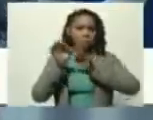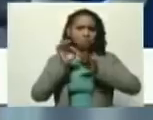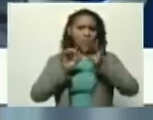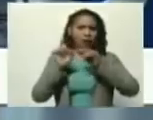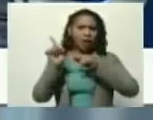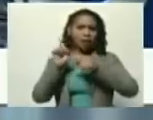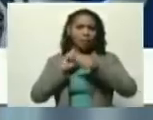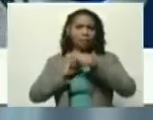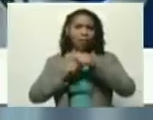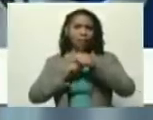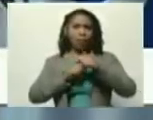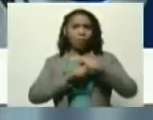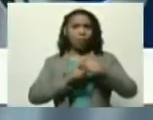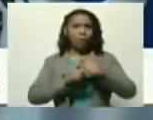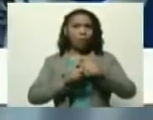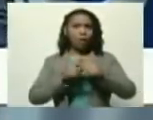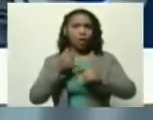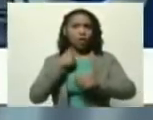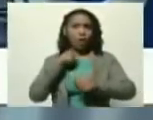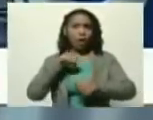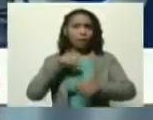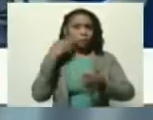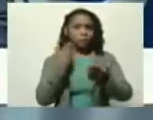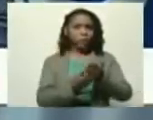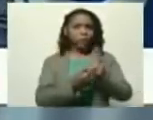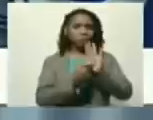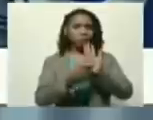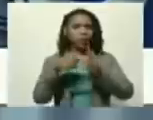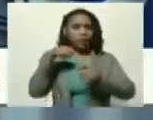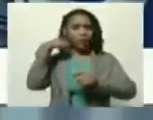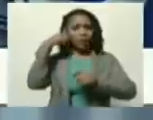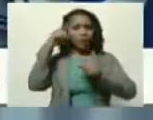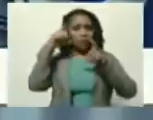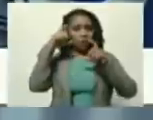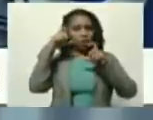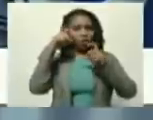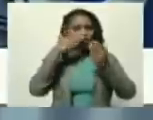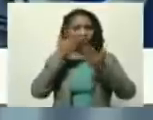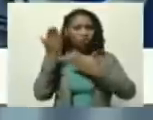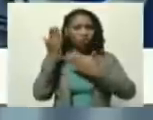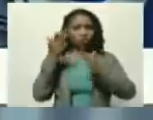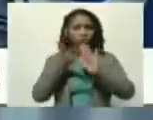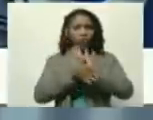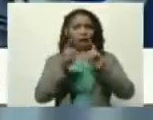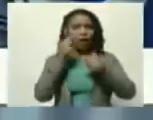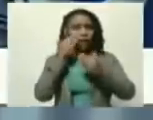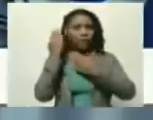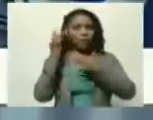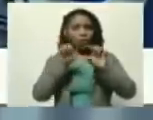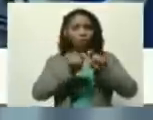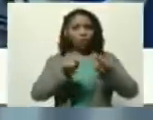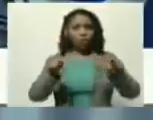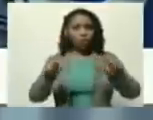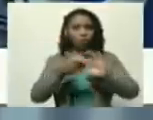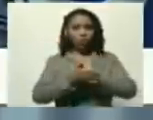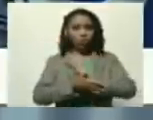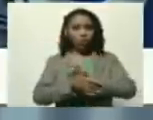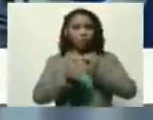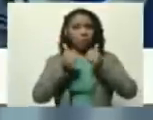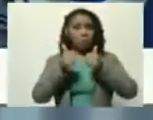incautaciones que estoy acá mostrando. Ahí estamos viendo tuberías en buen